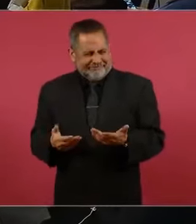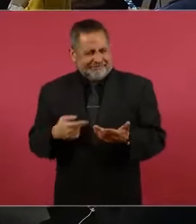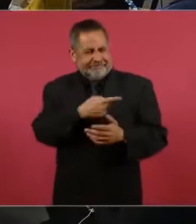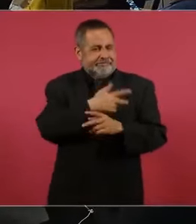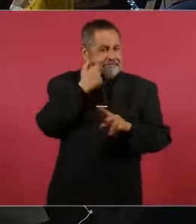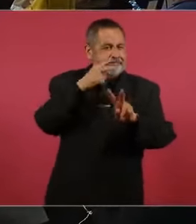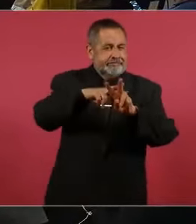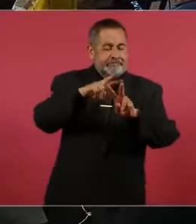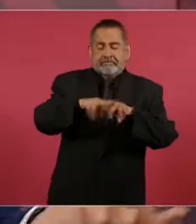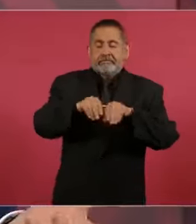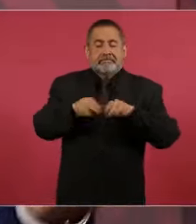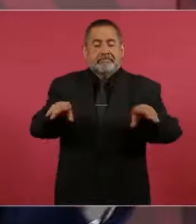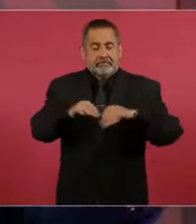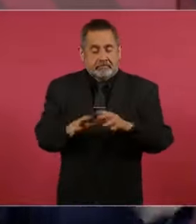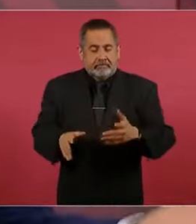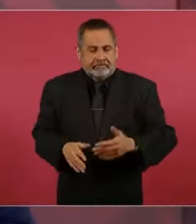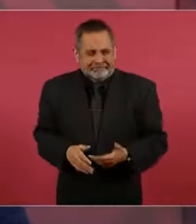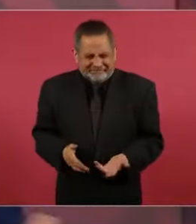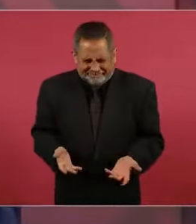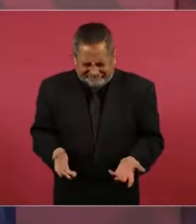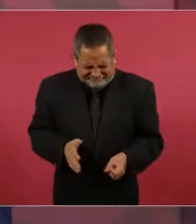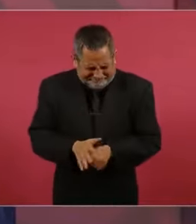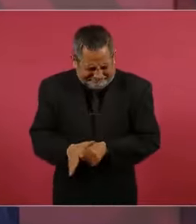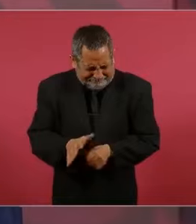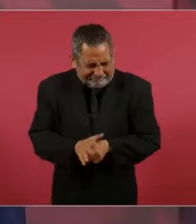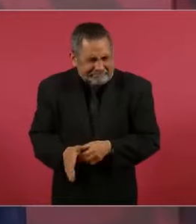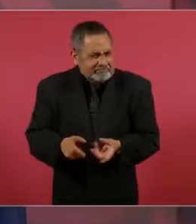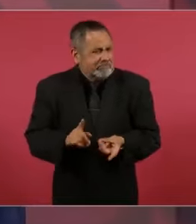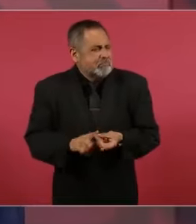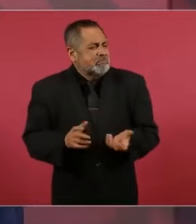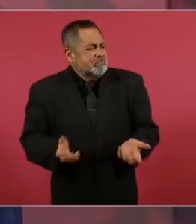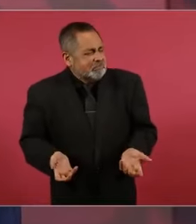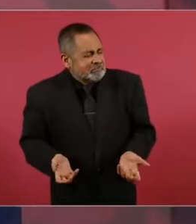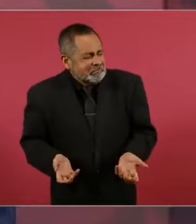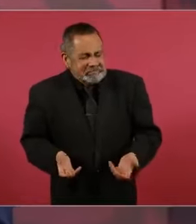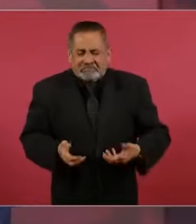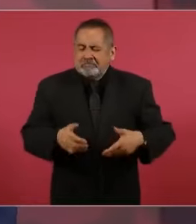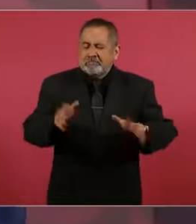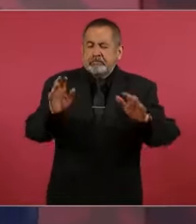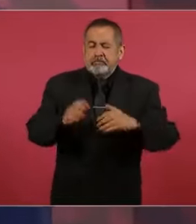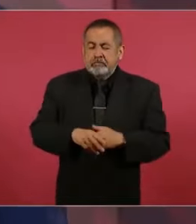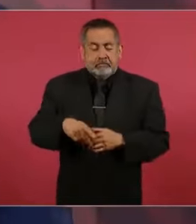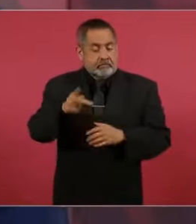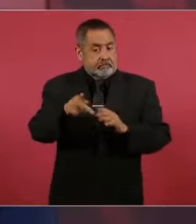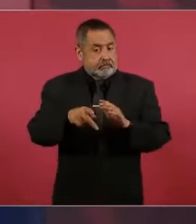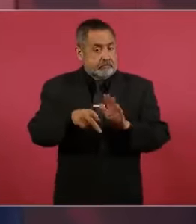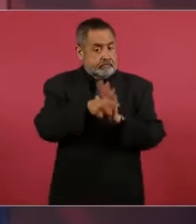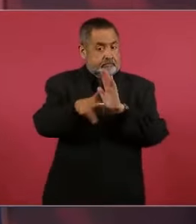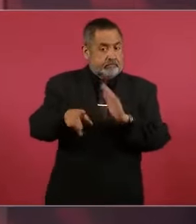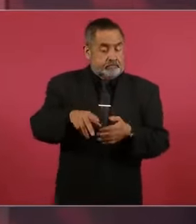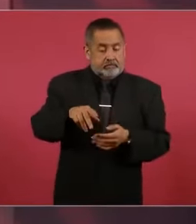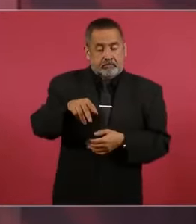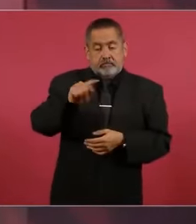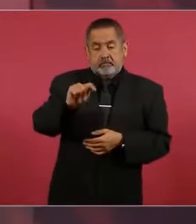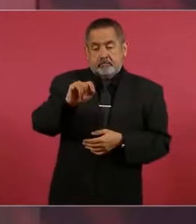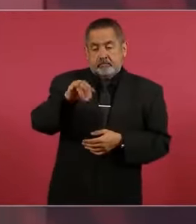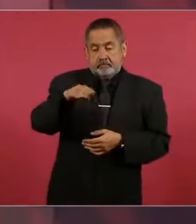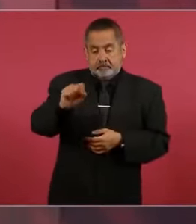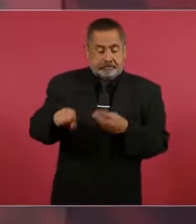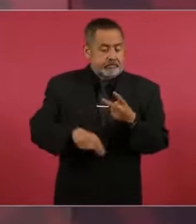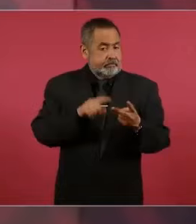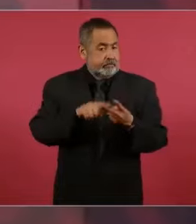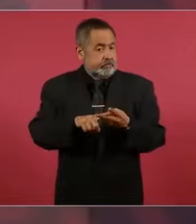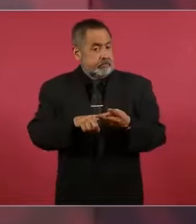presidente. A ver, ¿de qué? ¿Dónde? Pero el New York Times y el